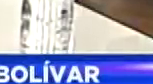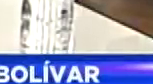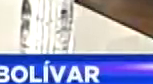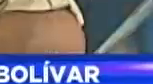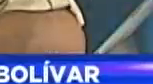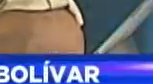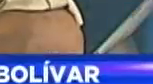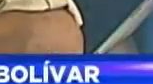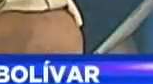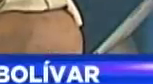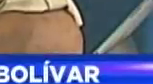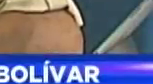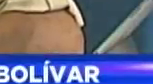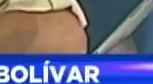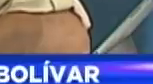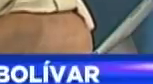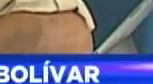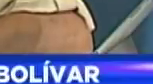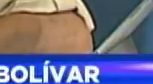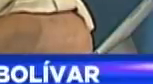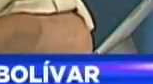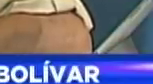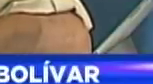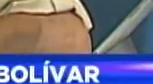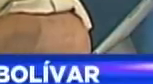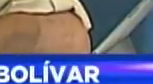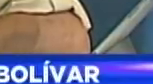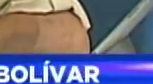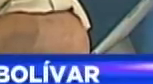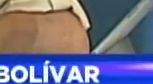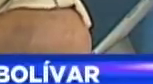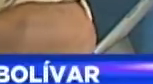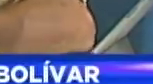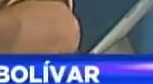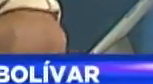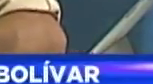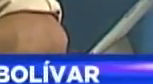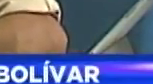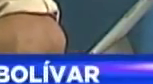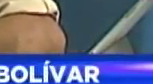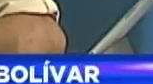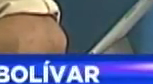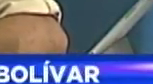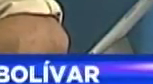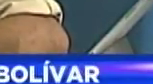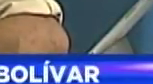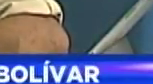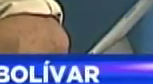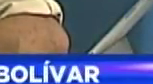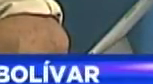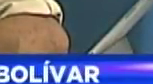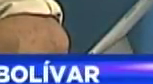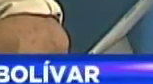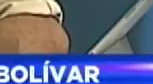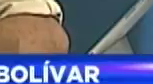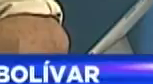Venezuela se sobrepuso a todas esas agresiones y dio un mandato claro.